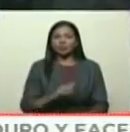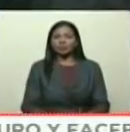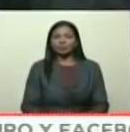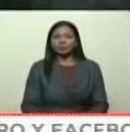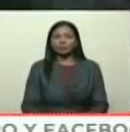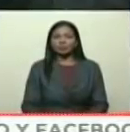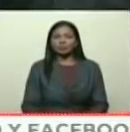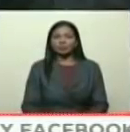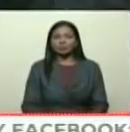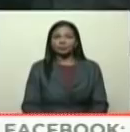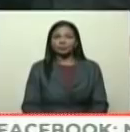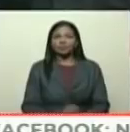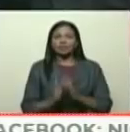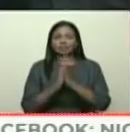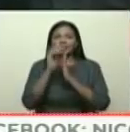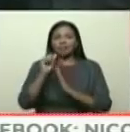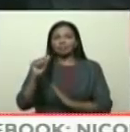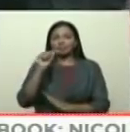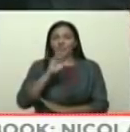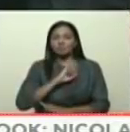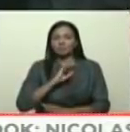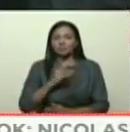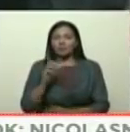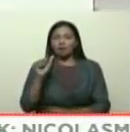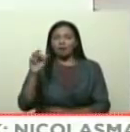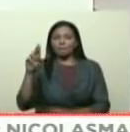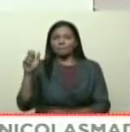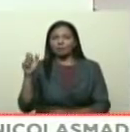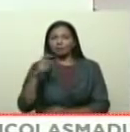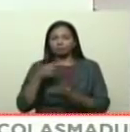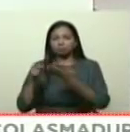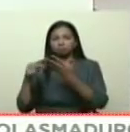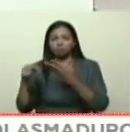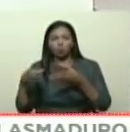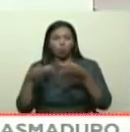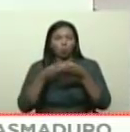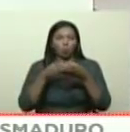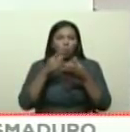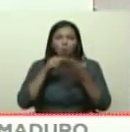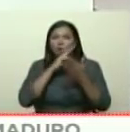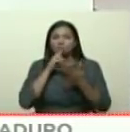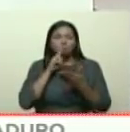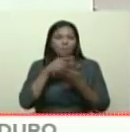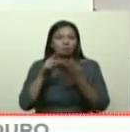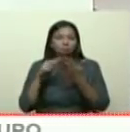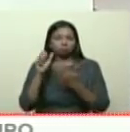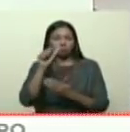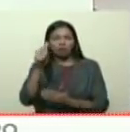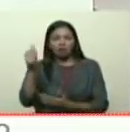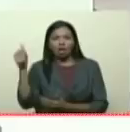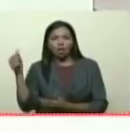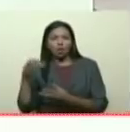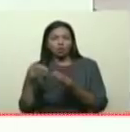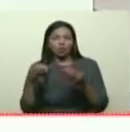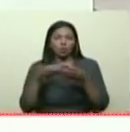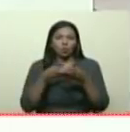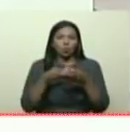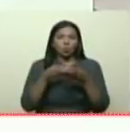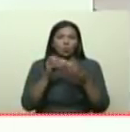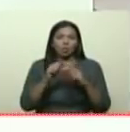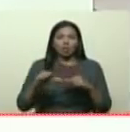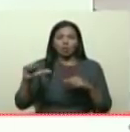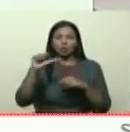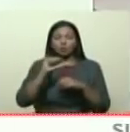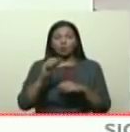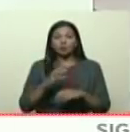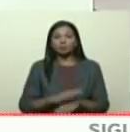San Antonio Armando. A José Agapito Hernández, historiador. A José León. A